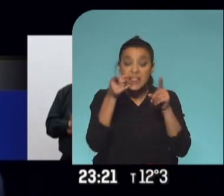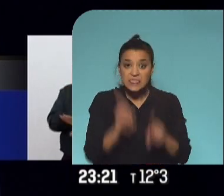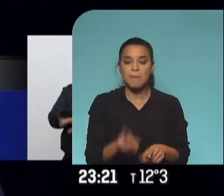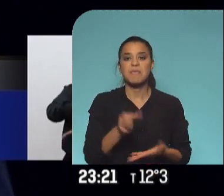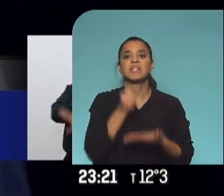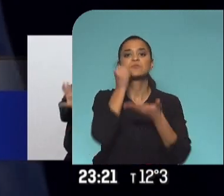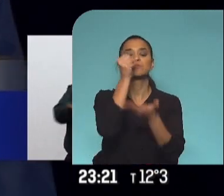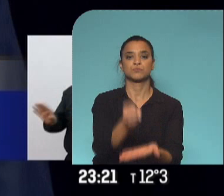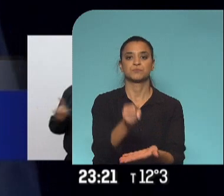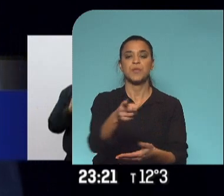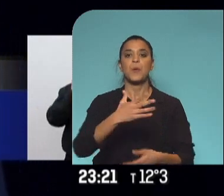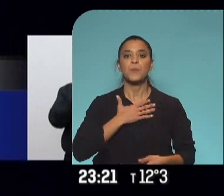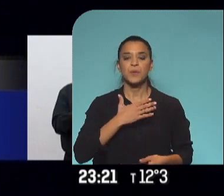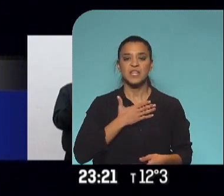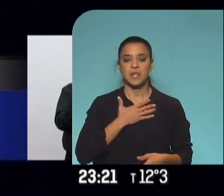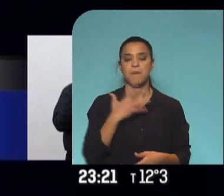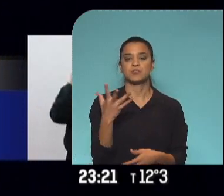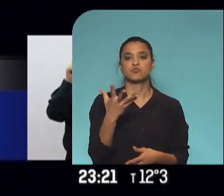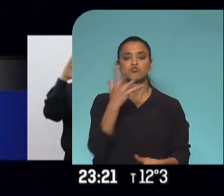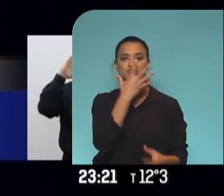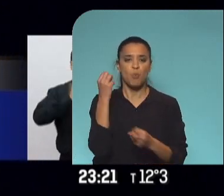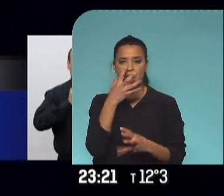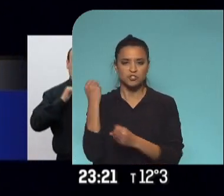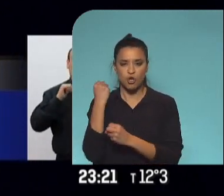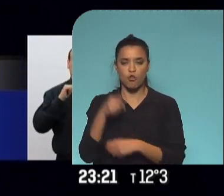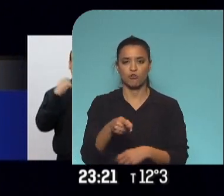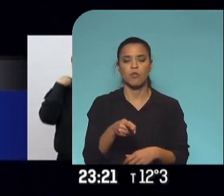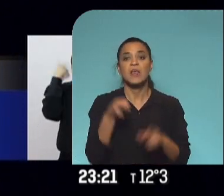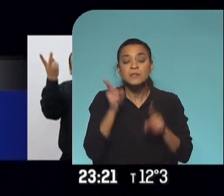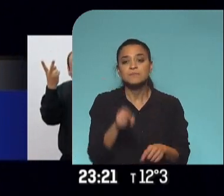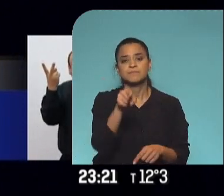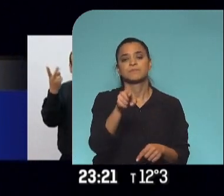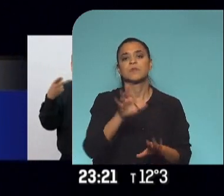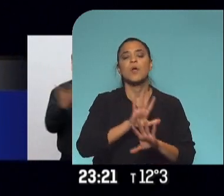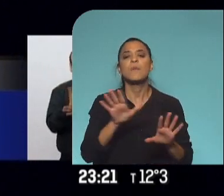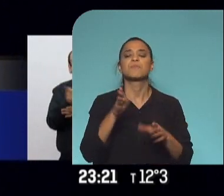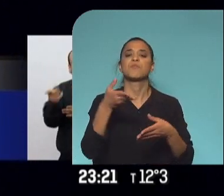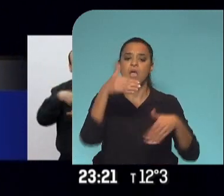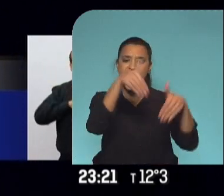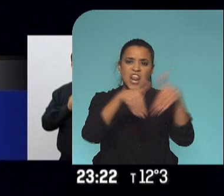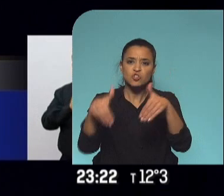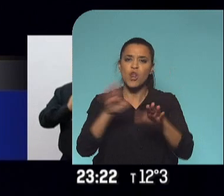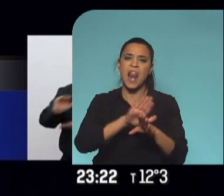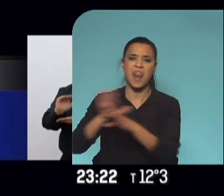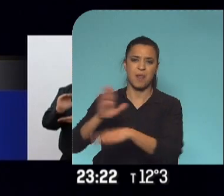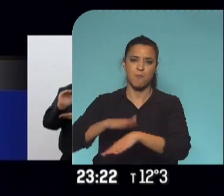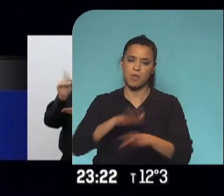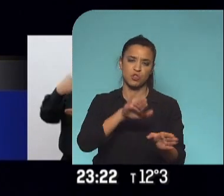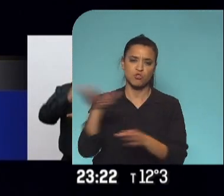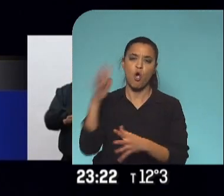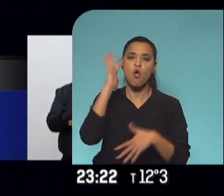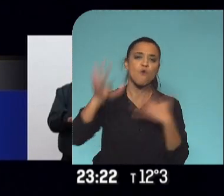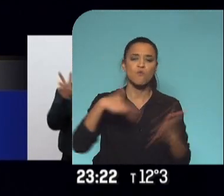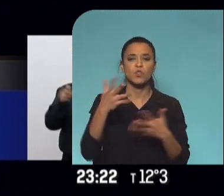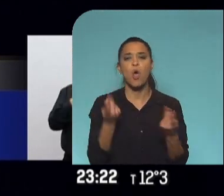a indemnizar a las víctimas de la subversión, tratando de que sea fuera de un espacio electoral para que no se confunda con un espacio